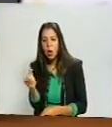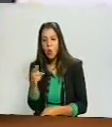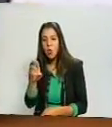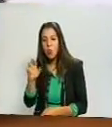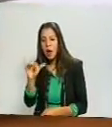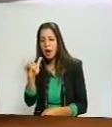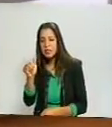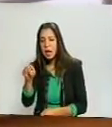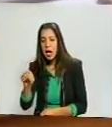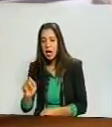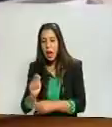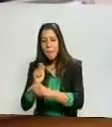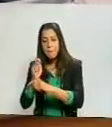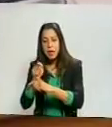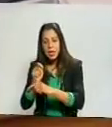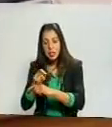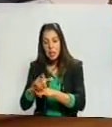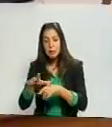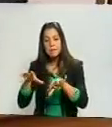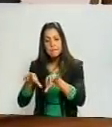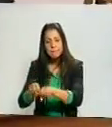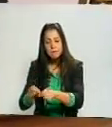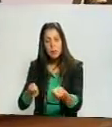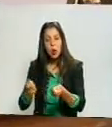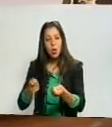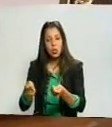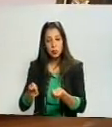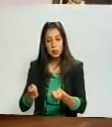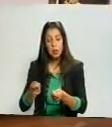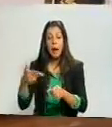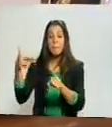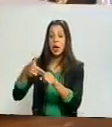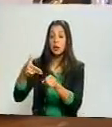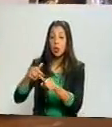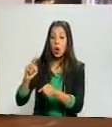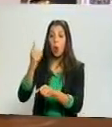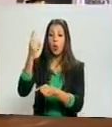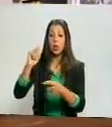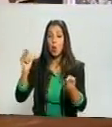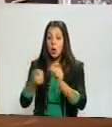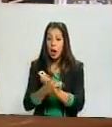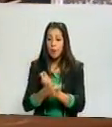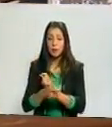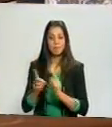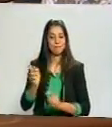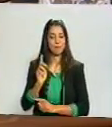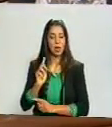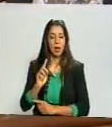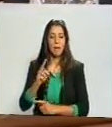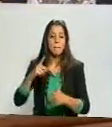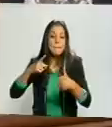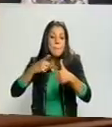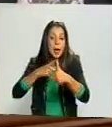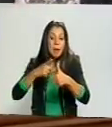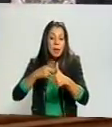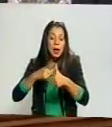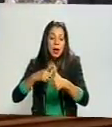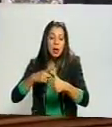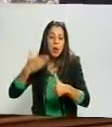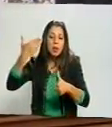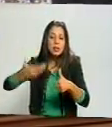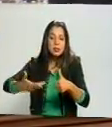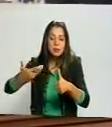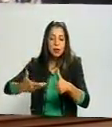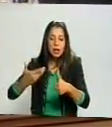puede hablar de una economía postpetrolera y postrentista si no valoramos el valor,